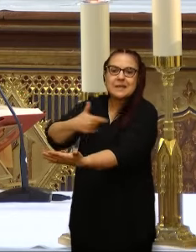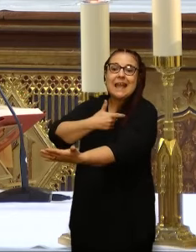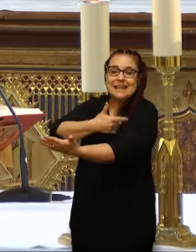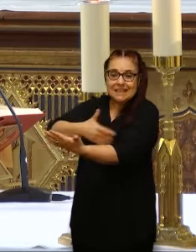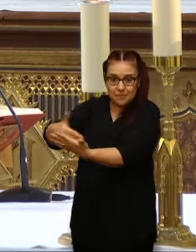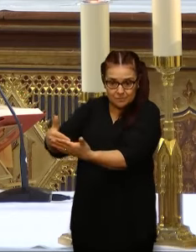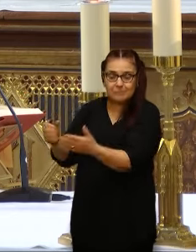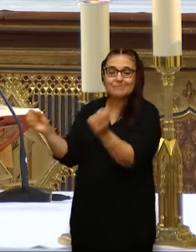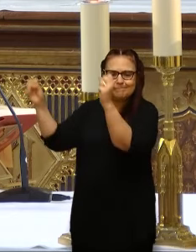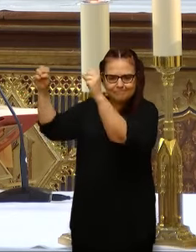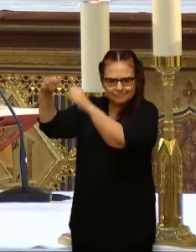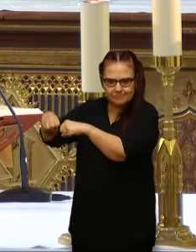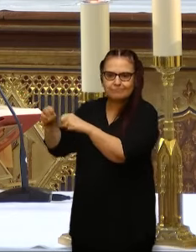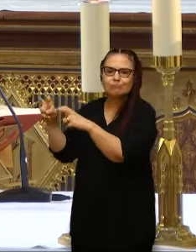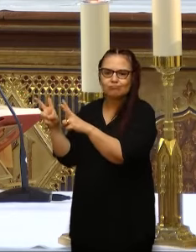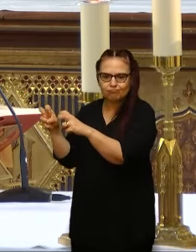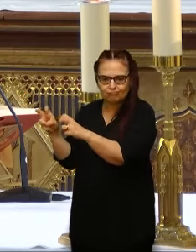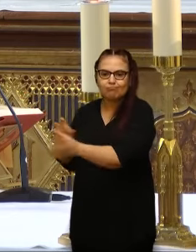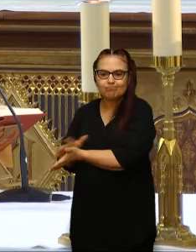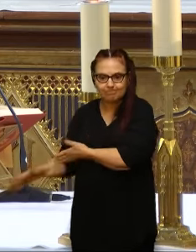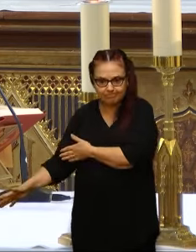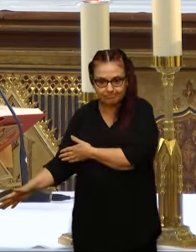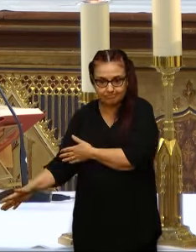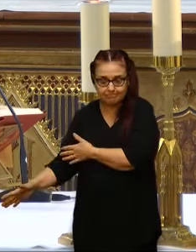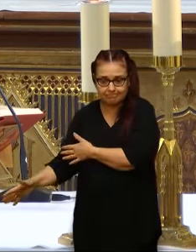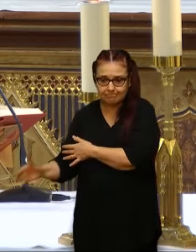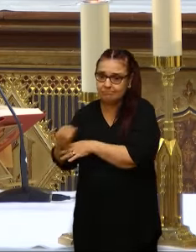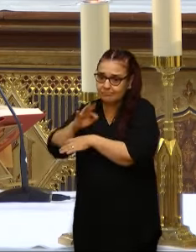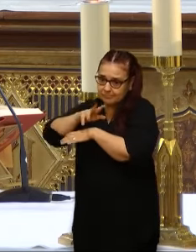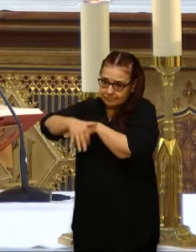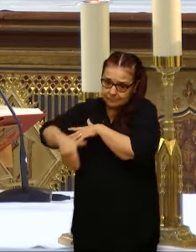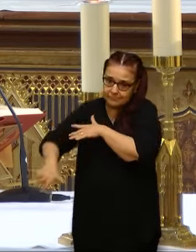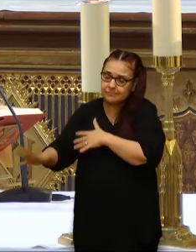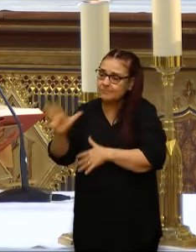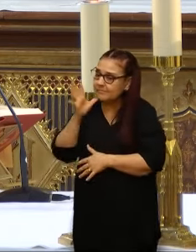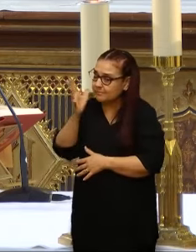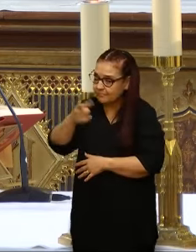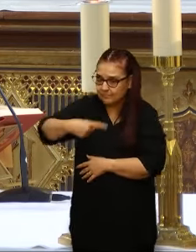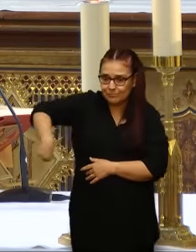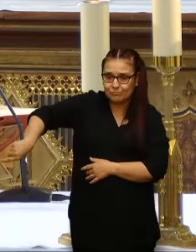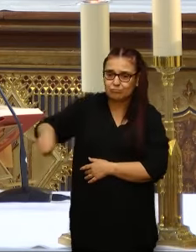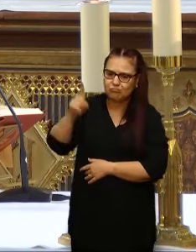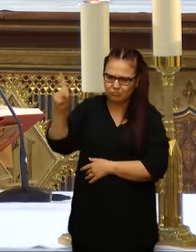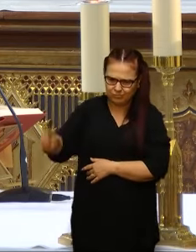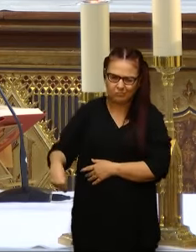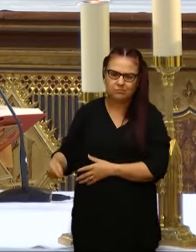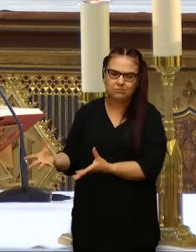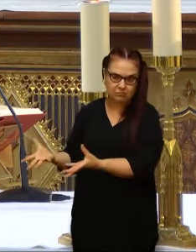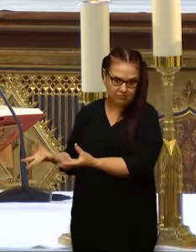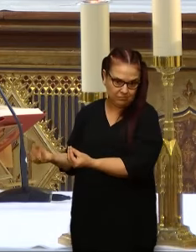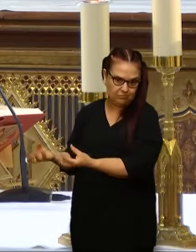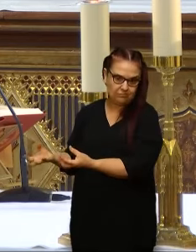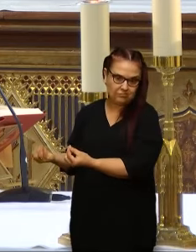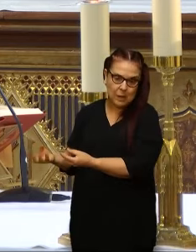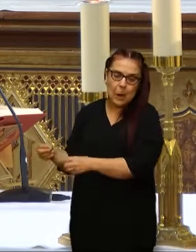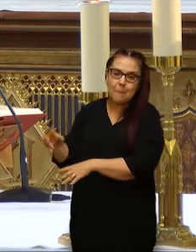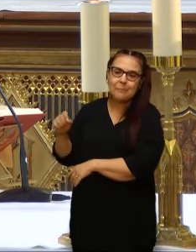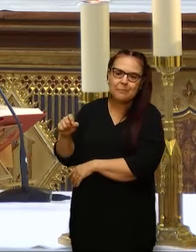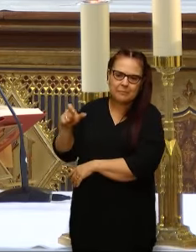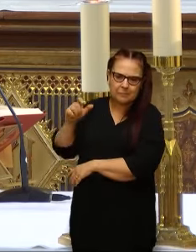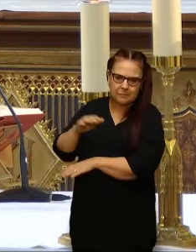sangre, sangre de la alianza nueva y eterna, que será derramada por vosotros y por